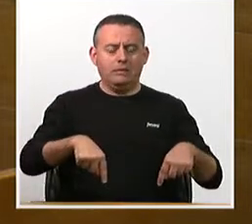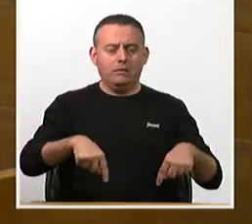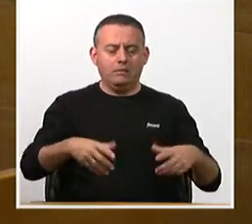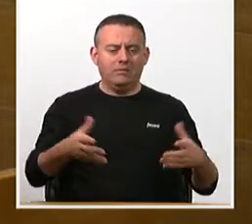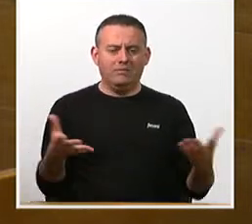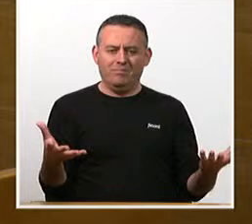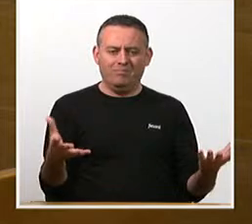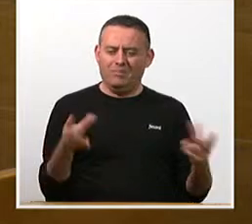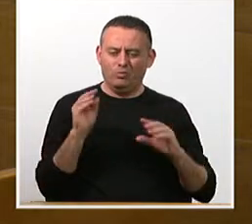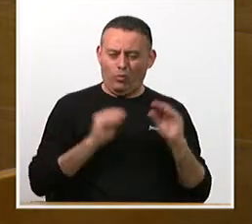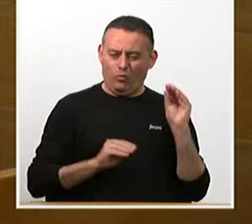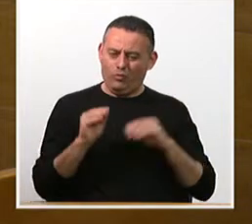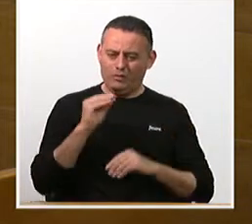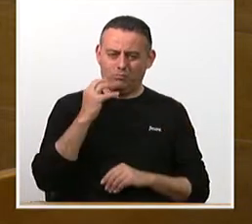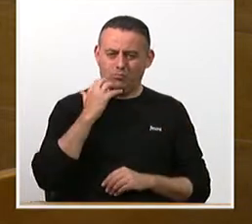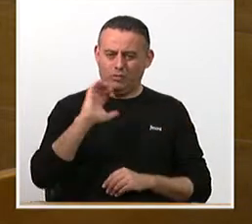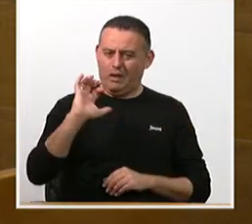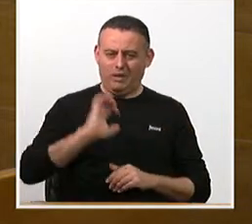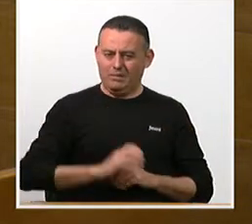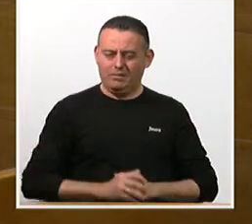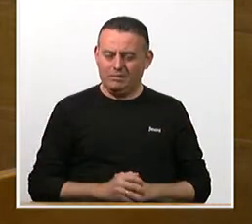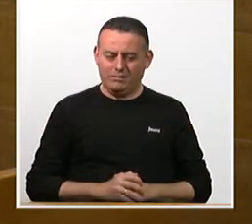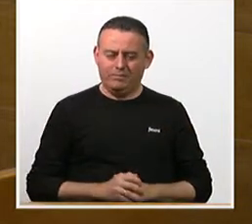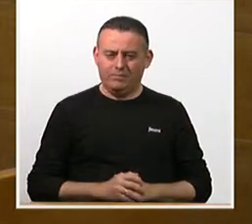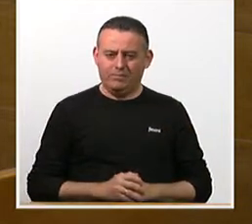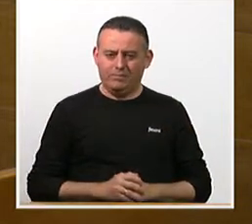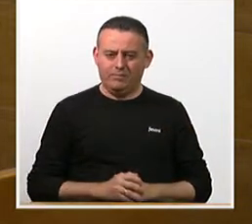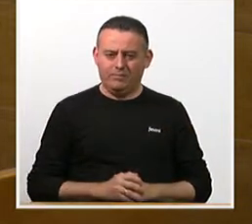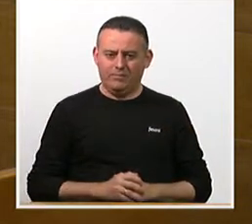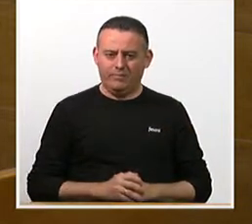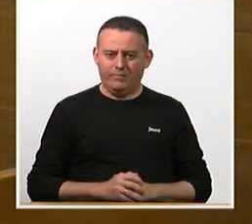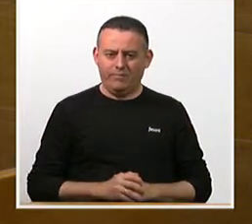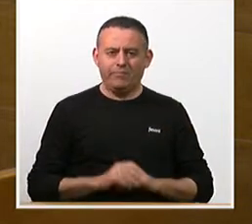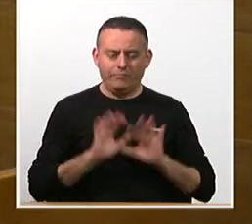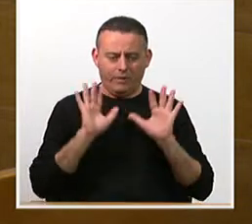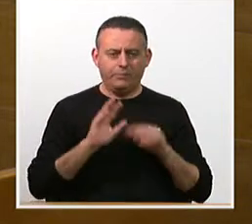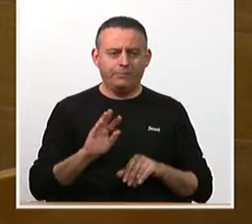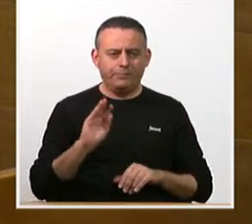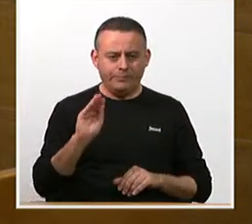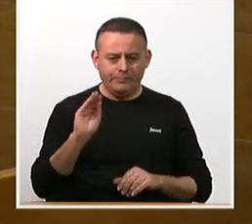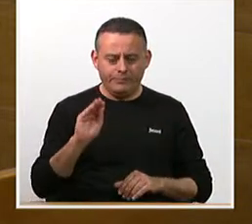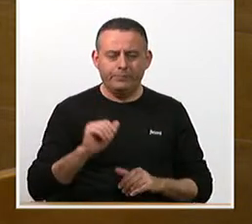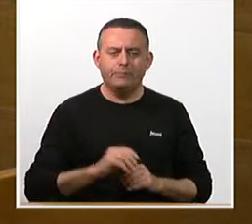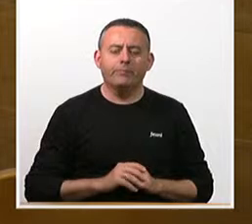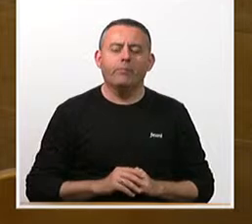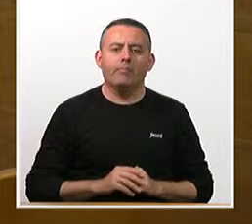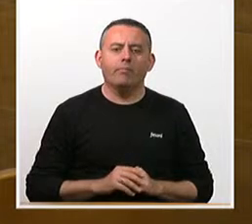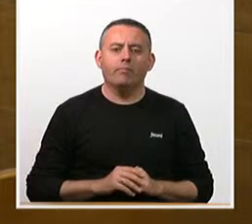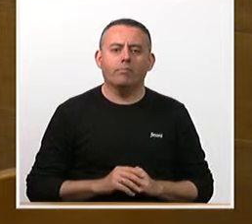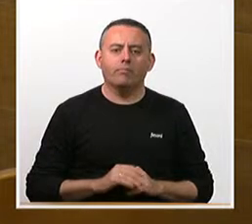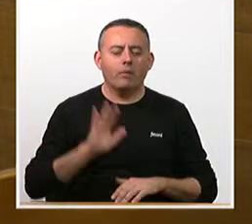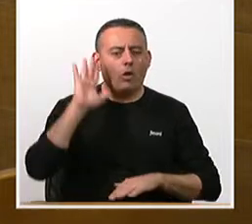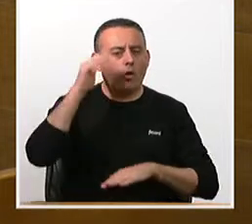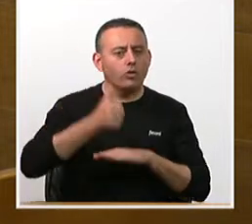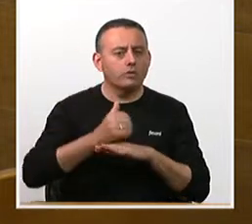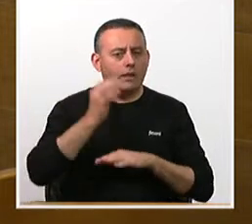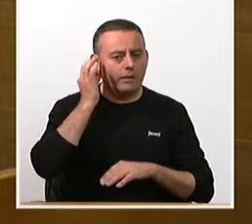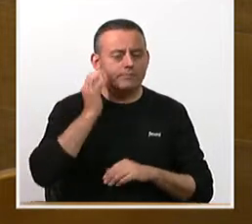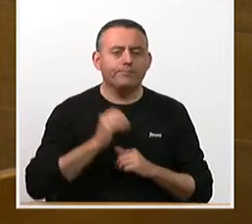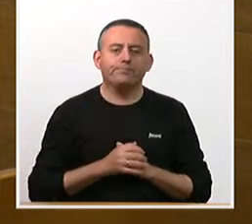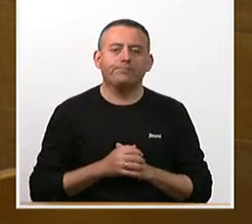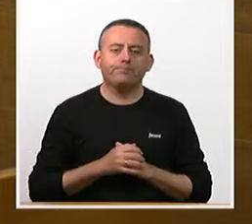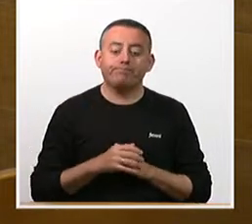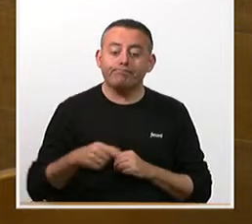estamos viendo pero bueno consellera este es nuestro camino dialogar con rigor y con argumentos